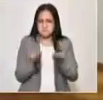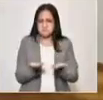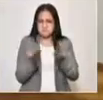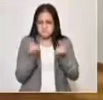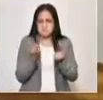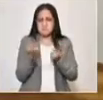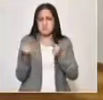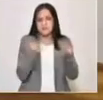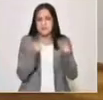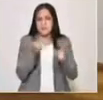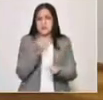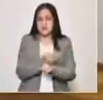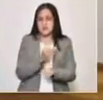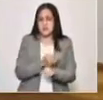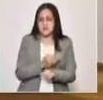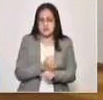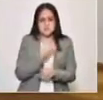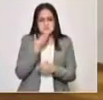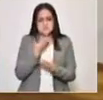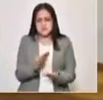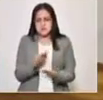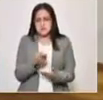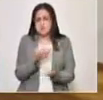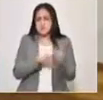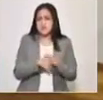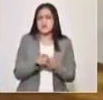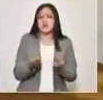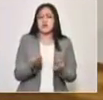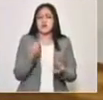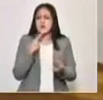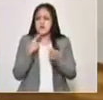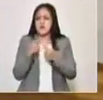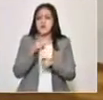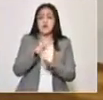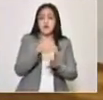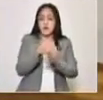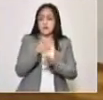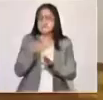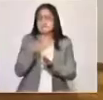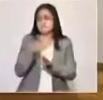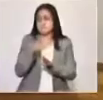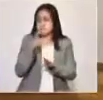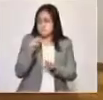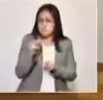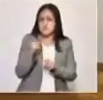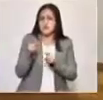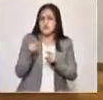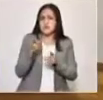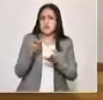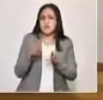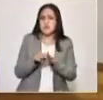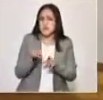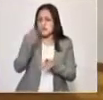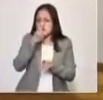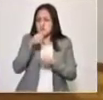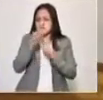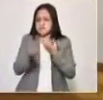Es sano el debate. Es sana la crítica, es sana la autocrítica, pero no así.